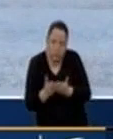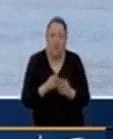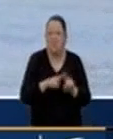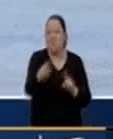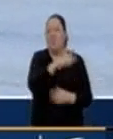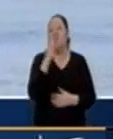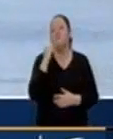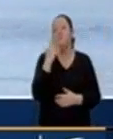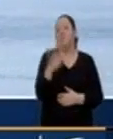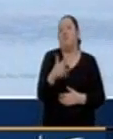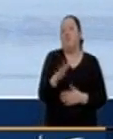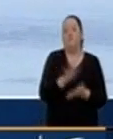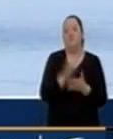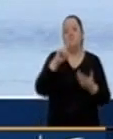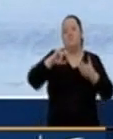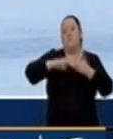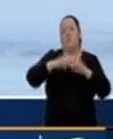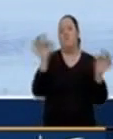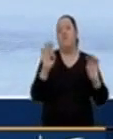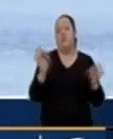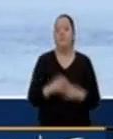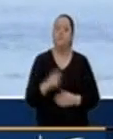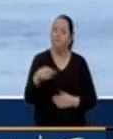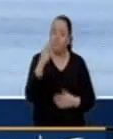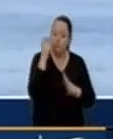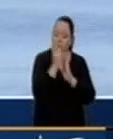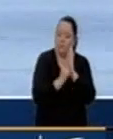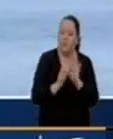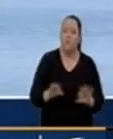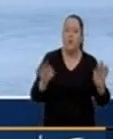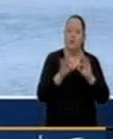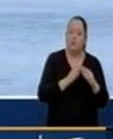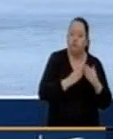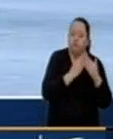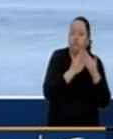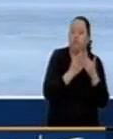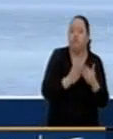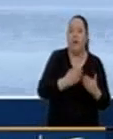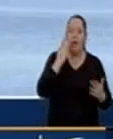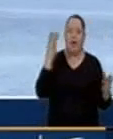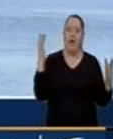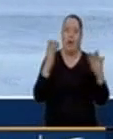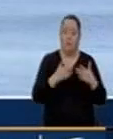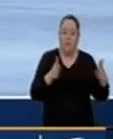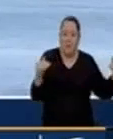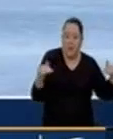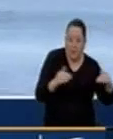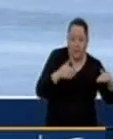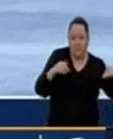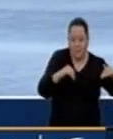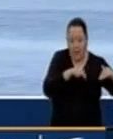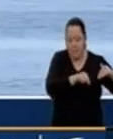hecho antes, así que no van a tener problemas. ¿Cuáles van a ser las claves para esa navegación, para enfrentar uno de los pasos que también es antesala a lo que